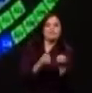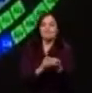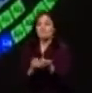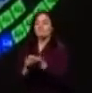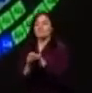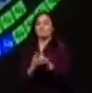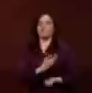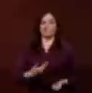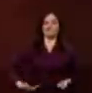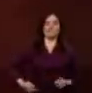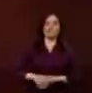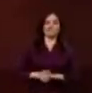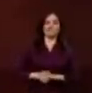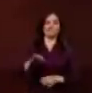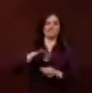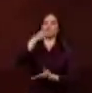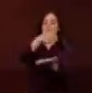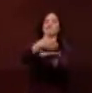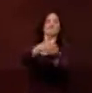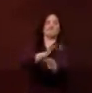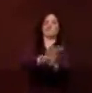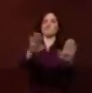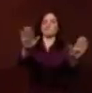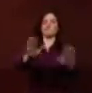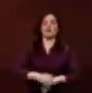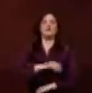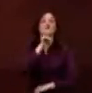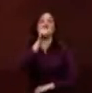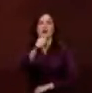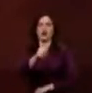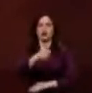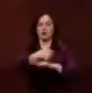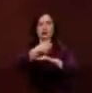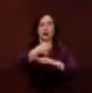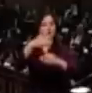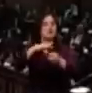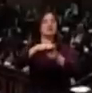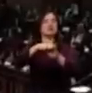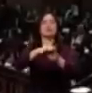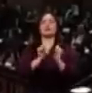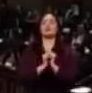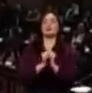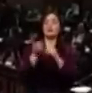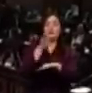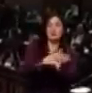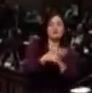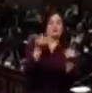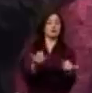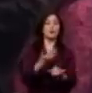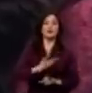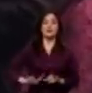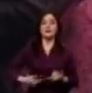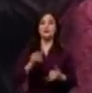el presidente Serrano suspendió la votación y el CAL se quedó incompleto. Pero antes de la sesión, el actual presidente de la Asamblea